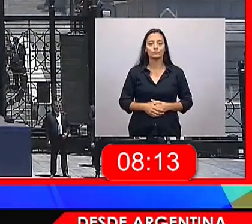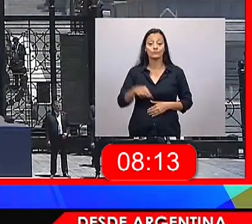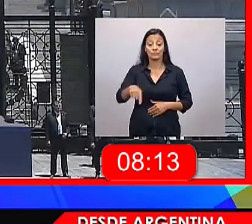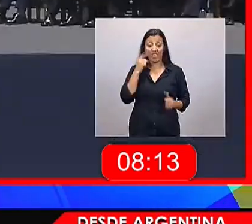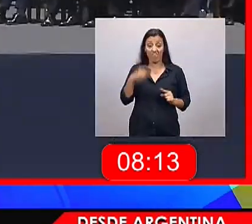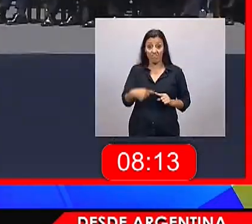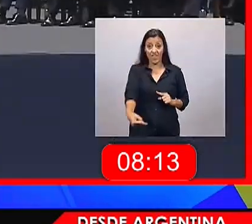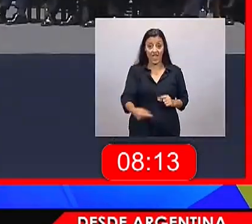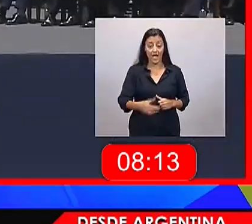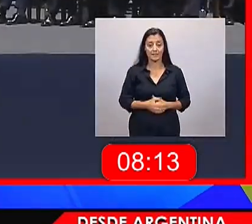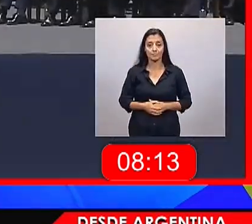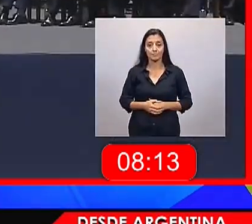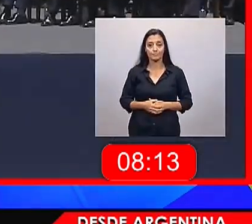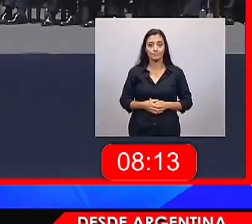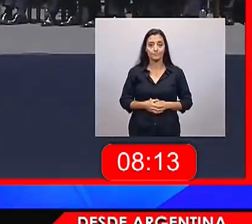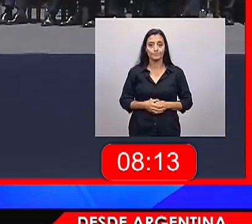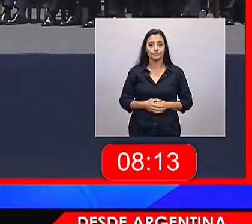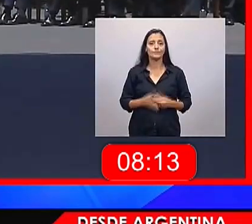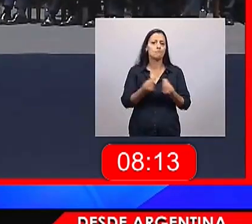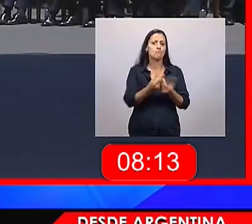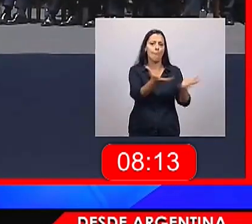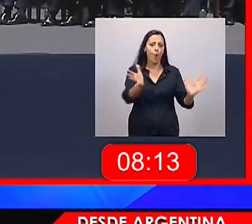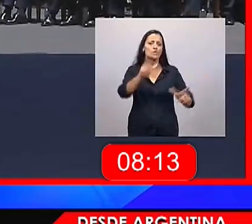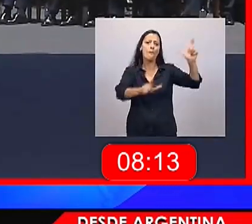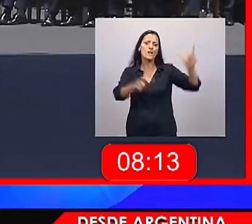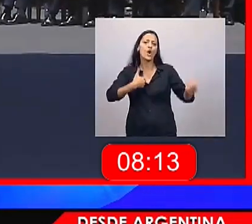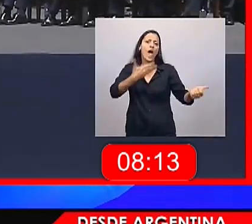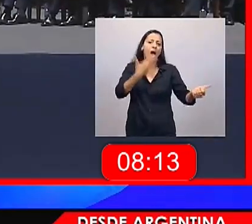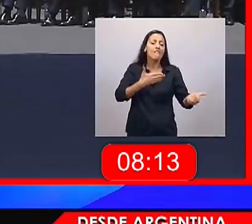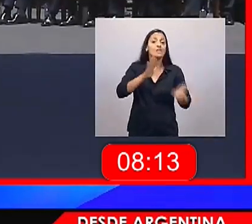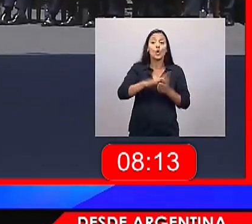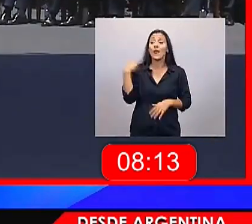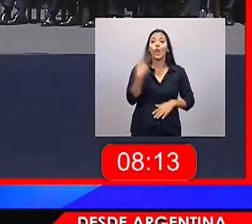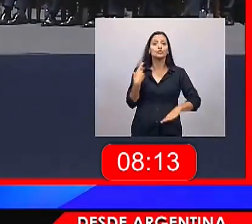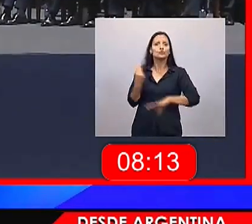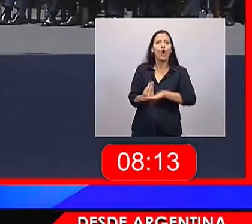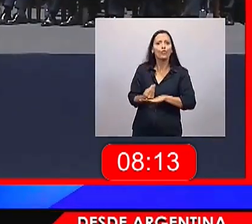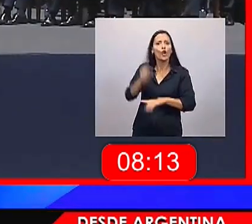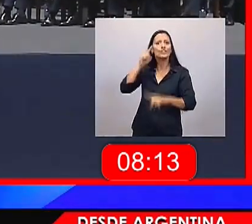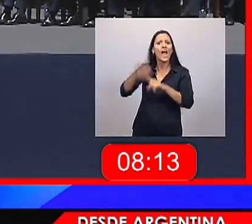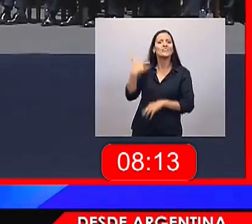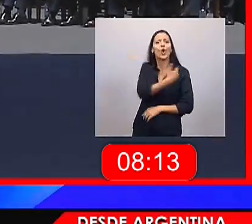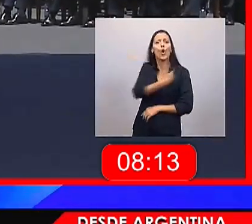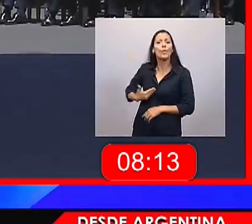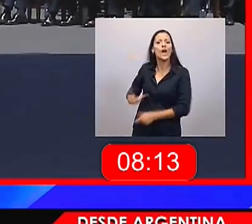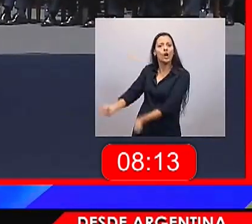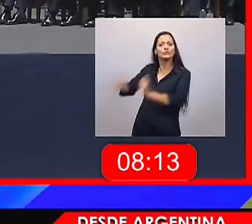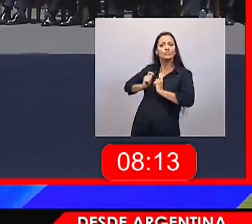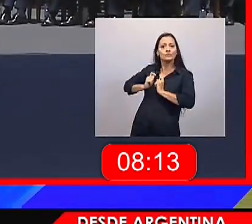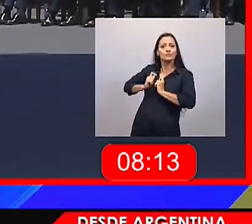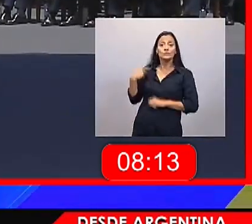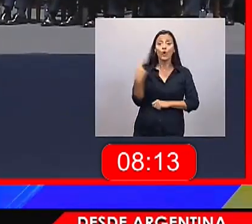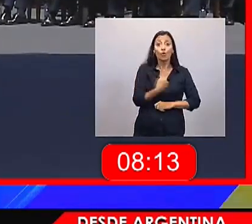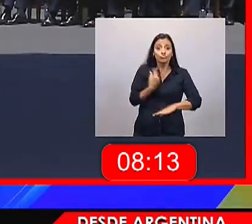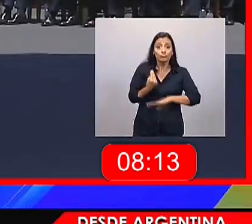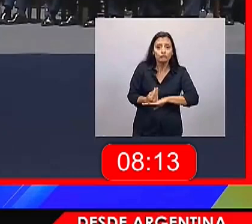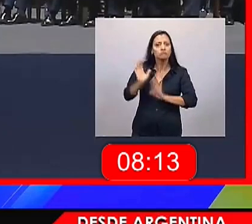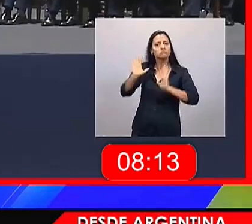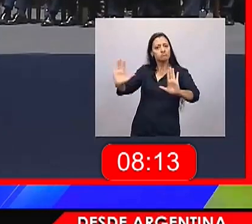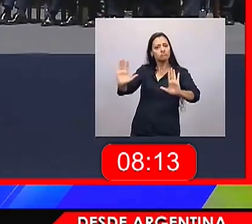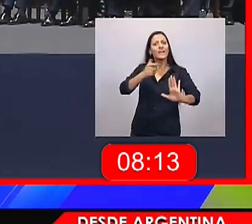hacer el Estado y no el sector privado. Todos sabemos que de todas maneras cuando se produce ajuste en el Estado termina